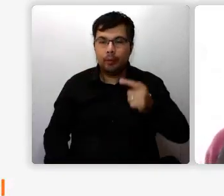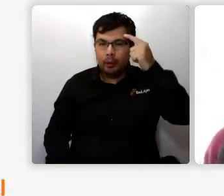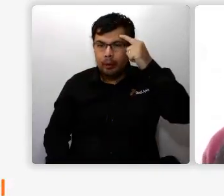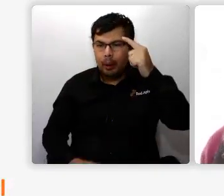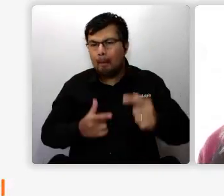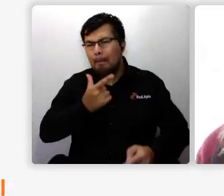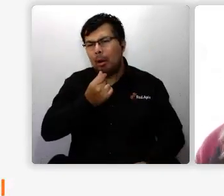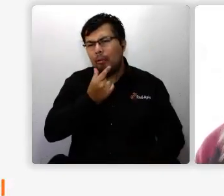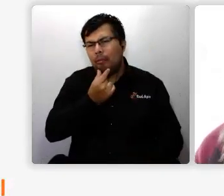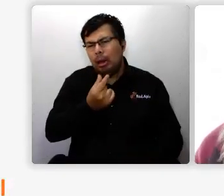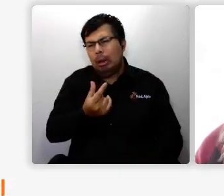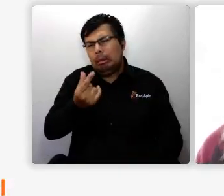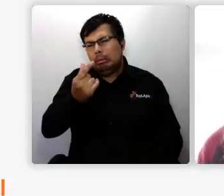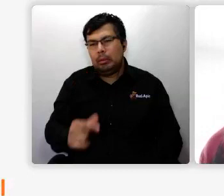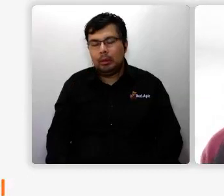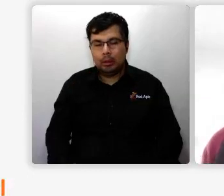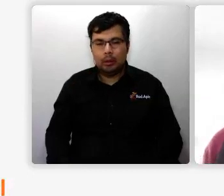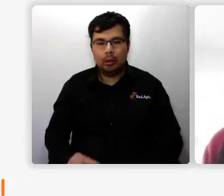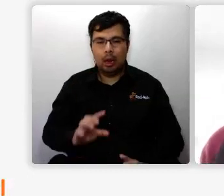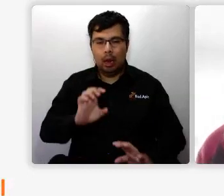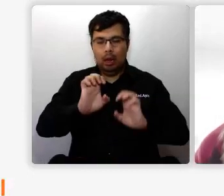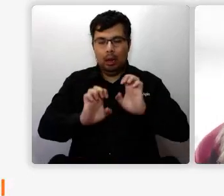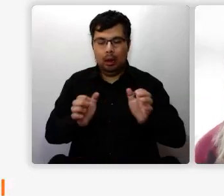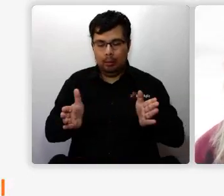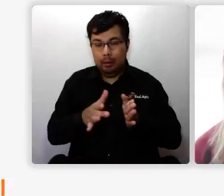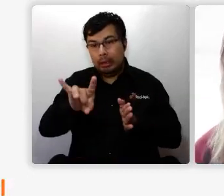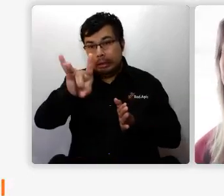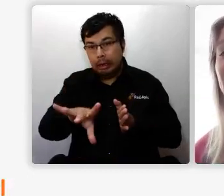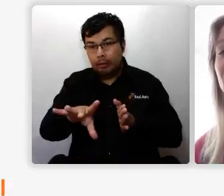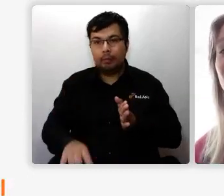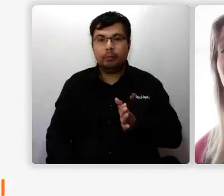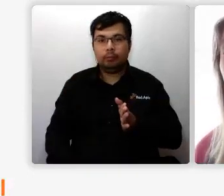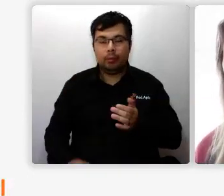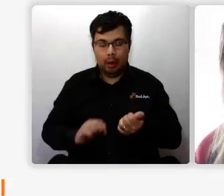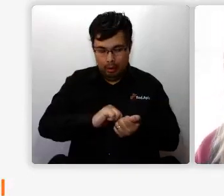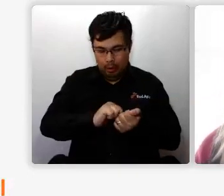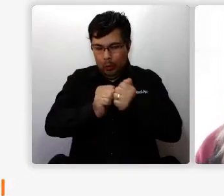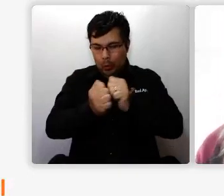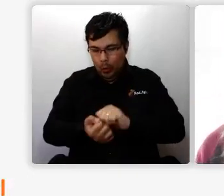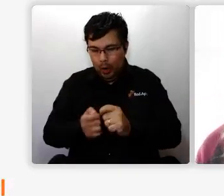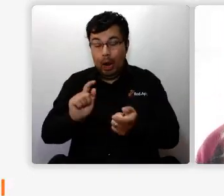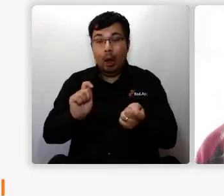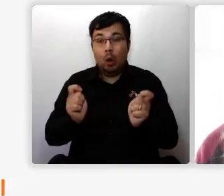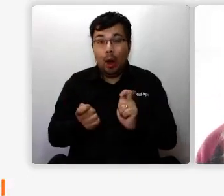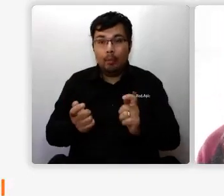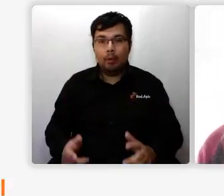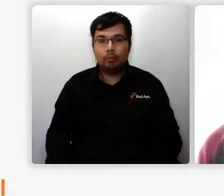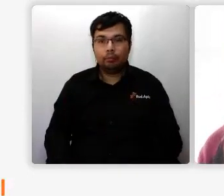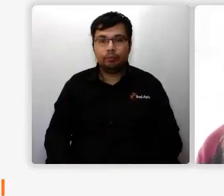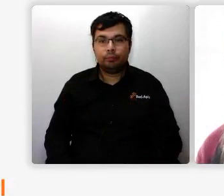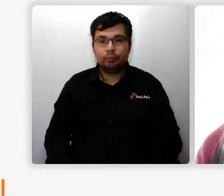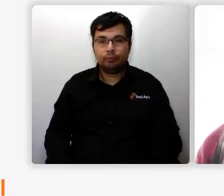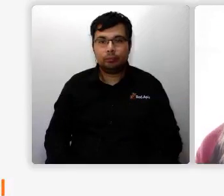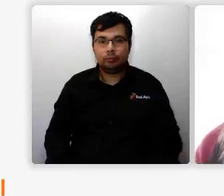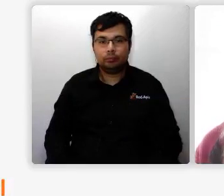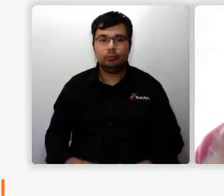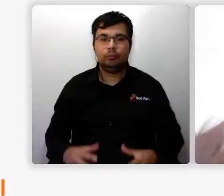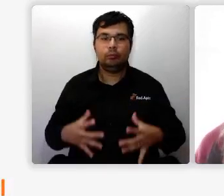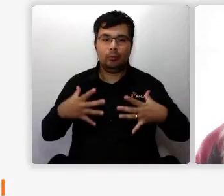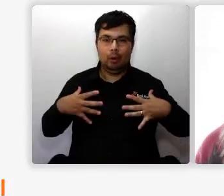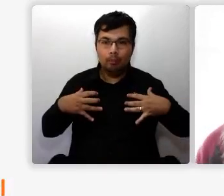se espera y las pymes, si hay algo que sabemos, es adaptarnos a los cambios y a salir adelante con